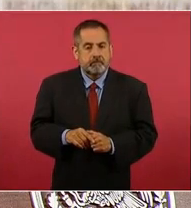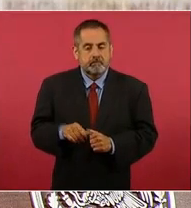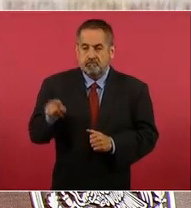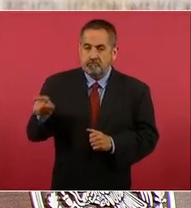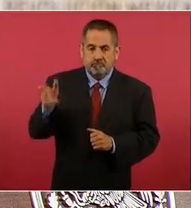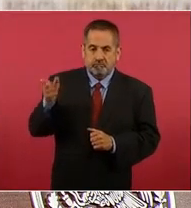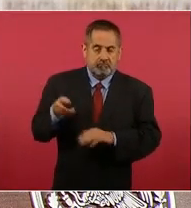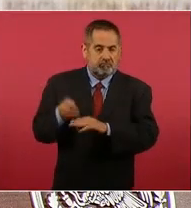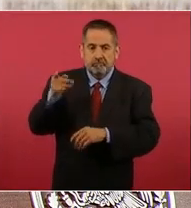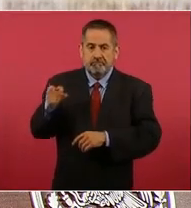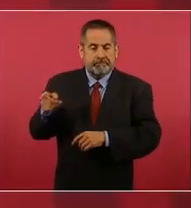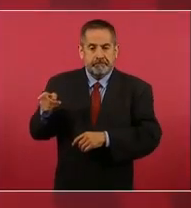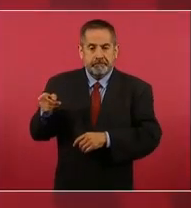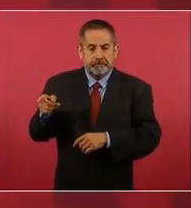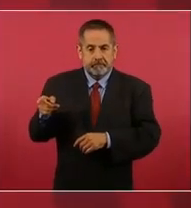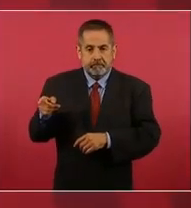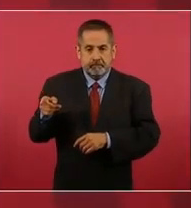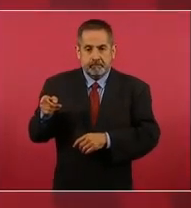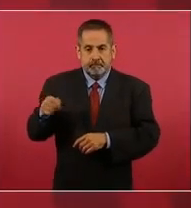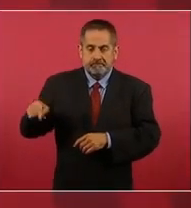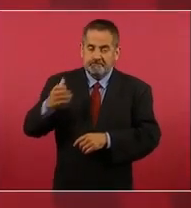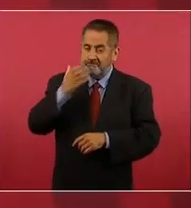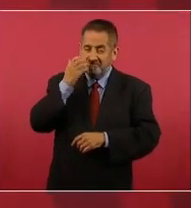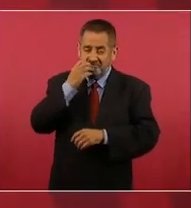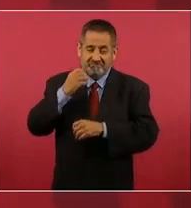son muy conservadores,